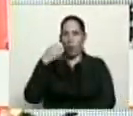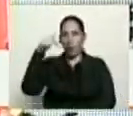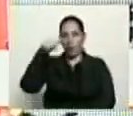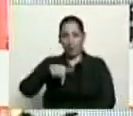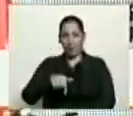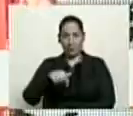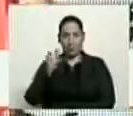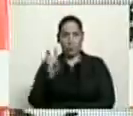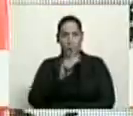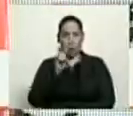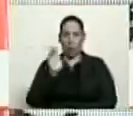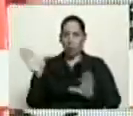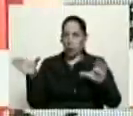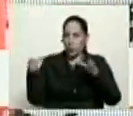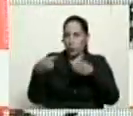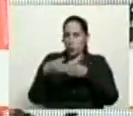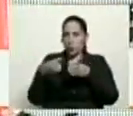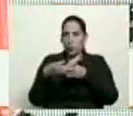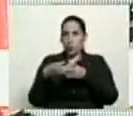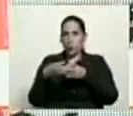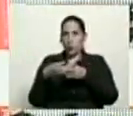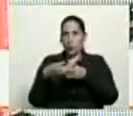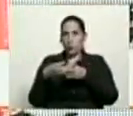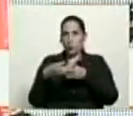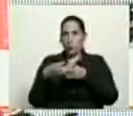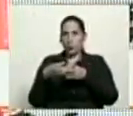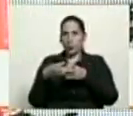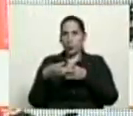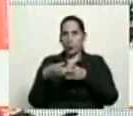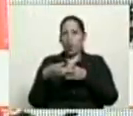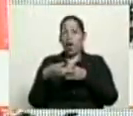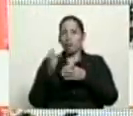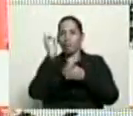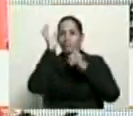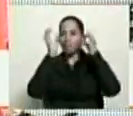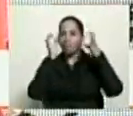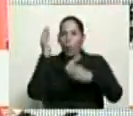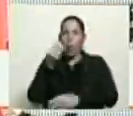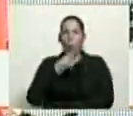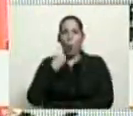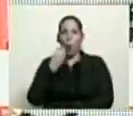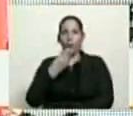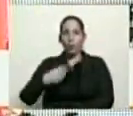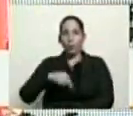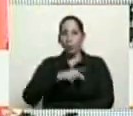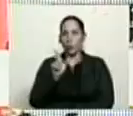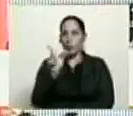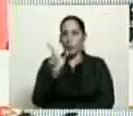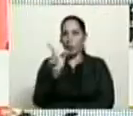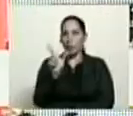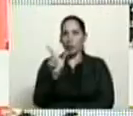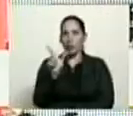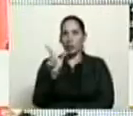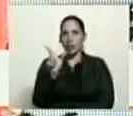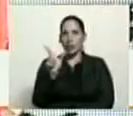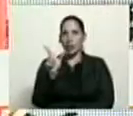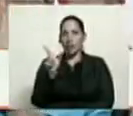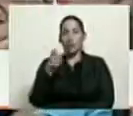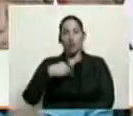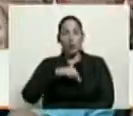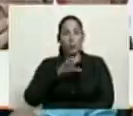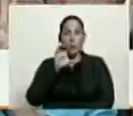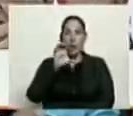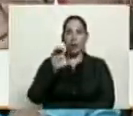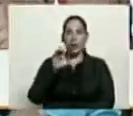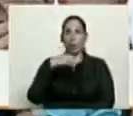Venezuela. Esta sede fue conseguida gracias a la iniciativa de la juventud de nuestro partido, de la juventud del país, de nuestra patria,